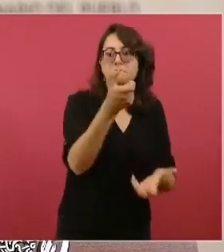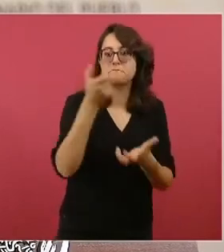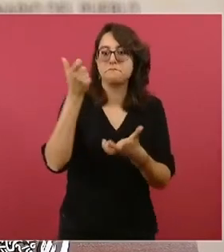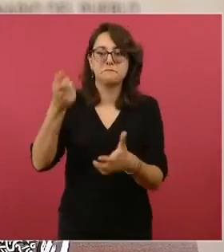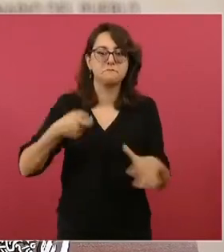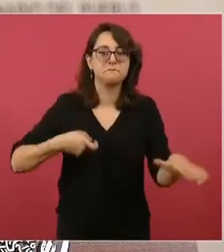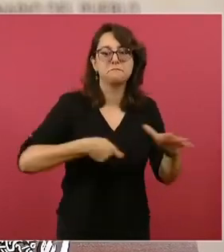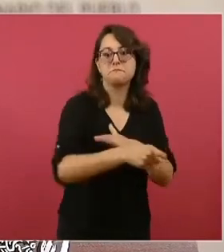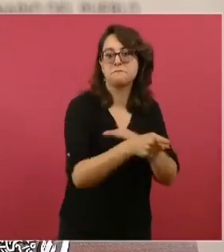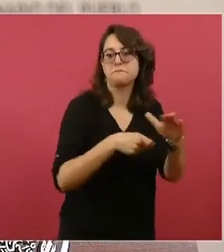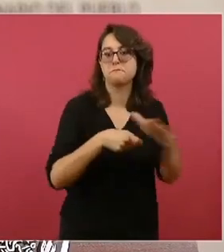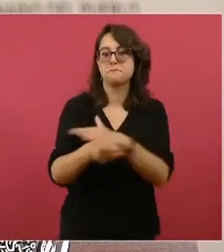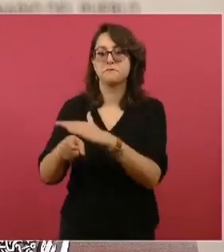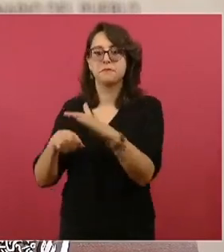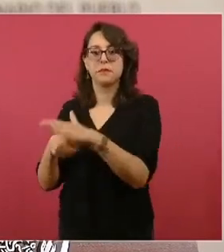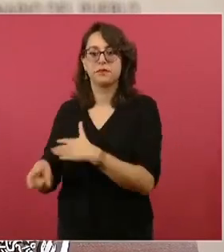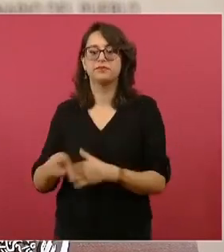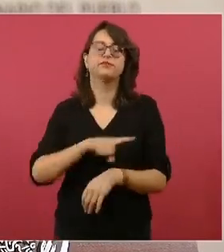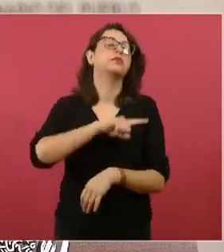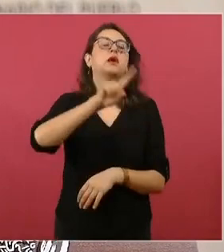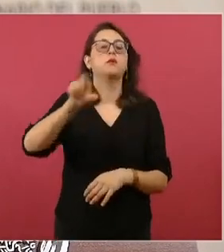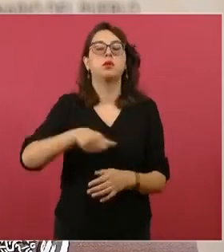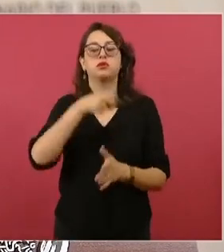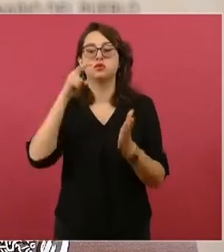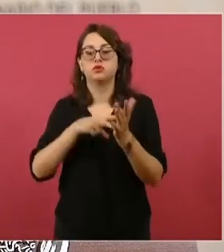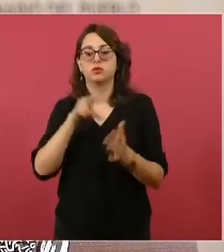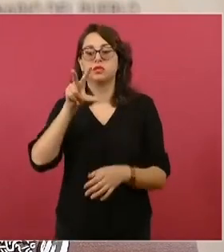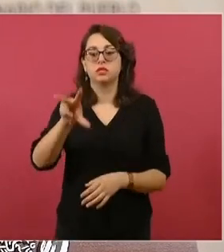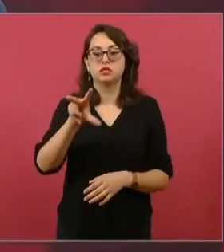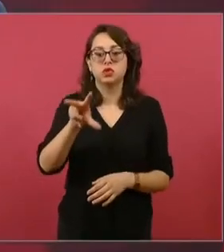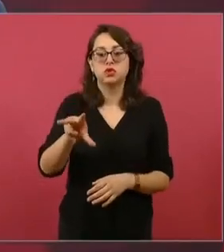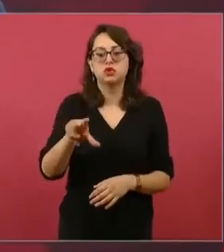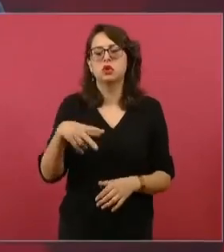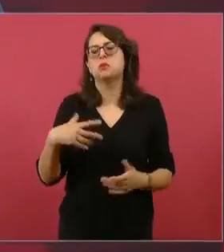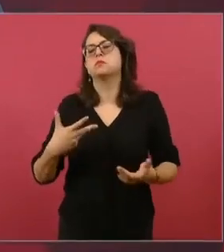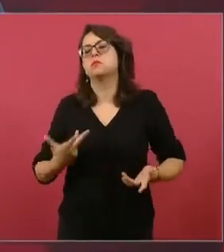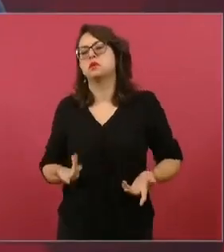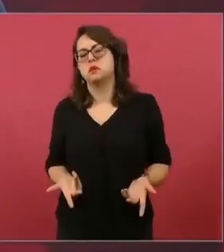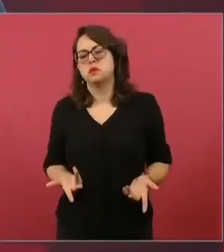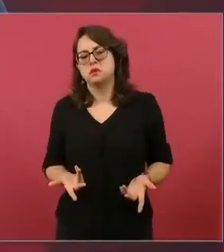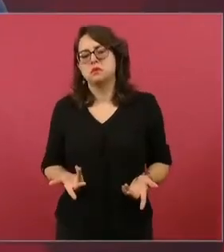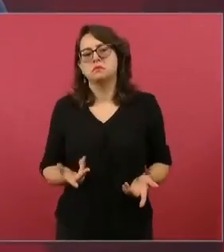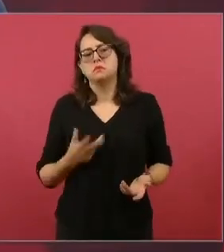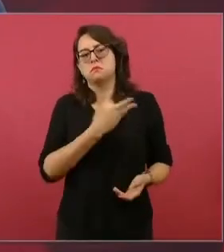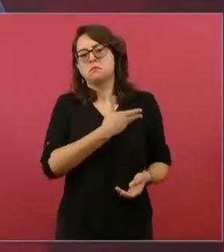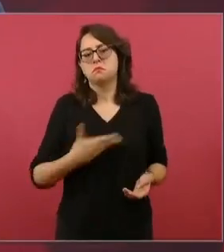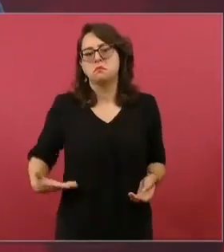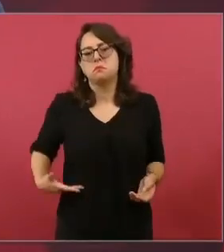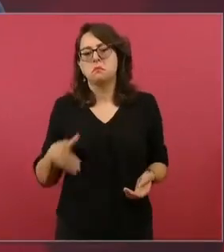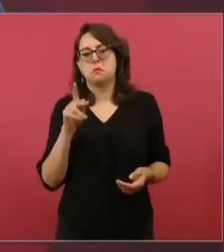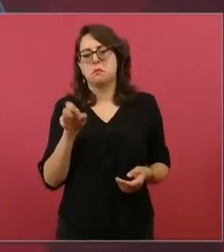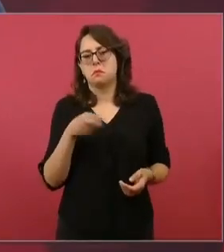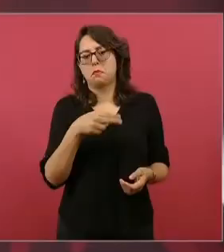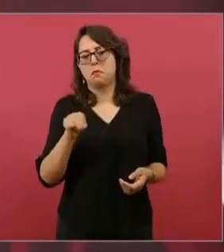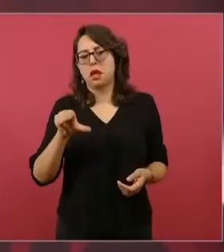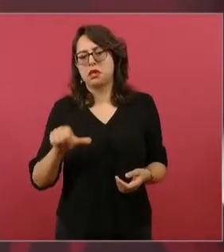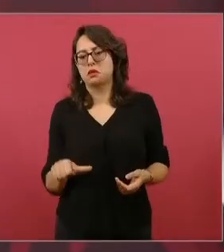Esto no sucedió, afortunadamente, en el 18. Por eso lo reconocí desde que tomé